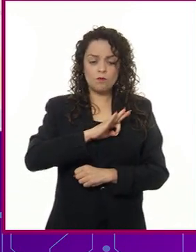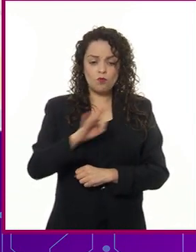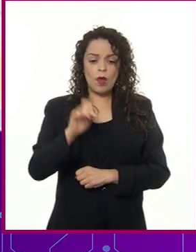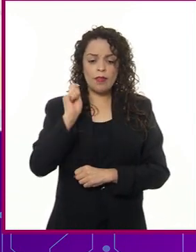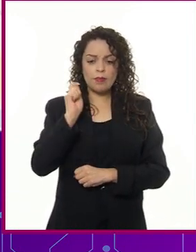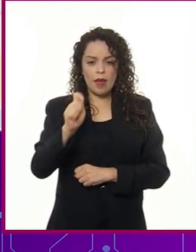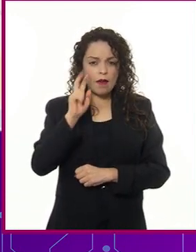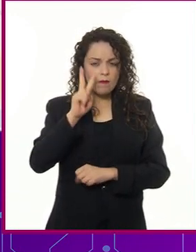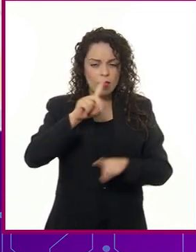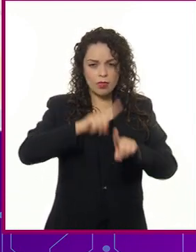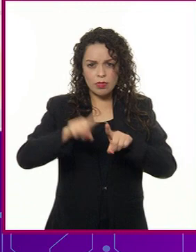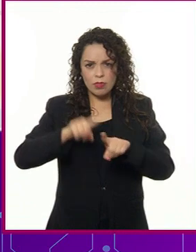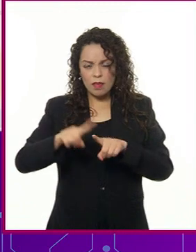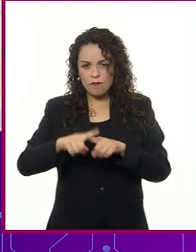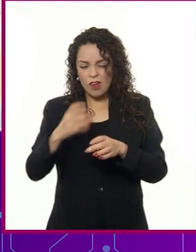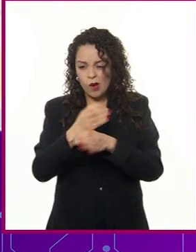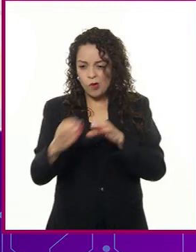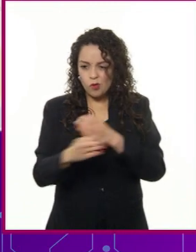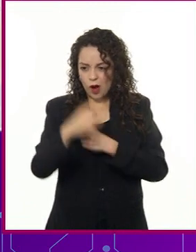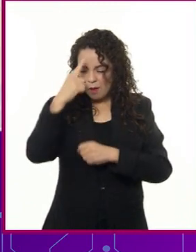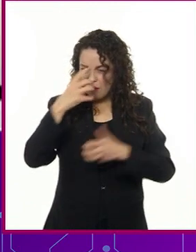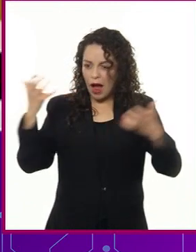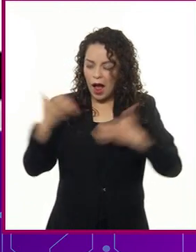las acciones que hay que realizar.